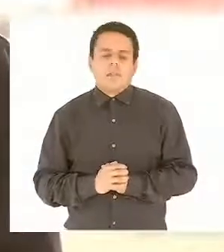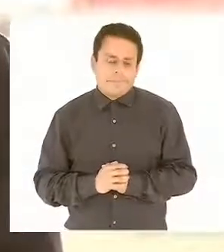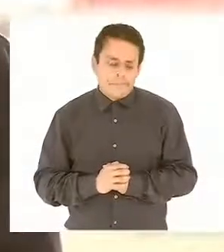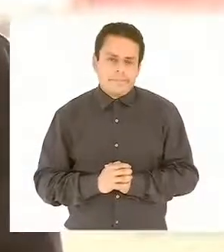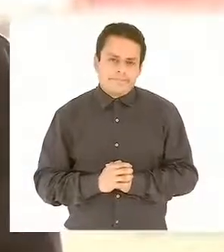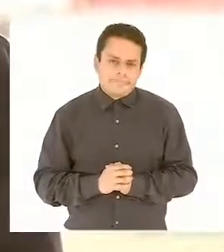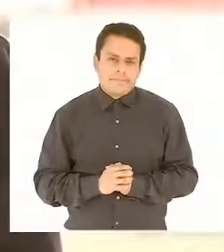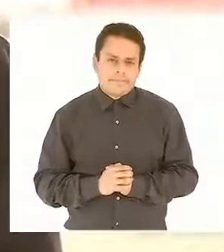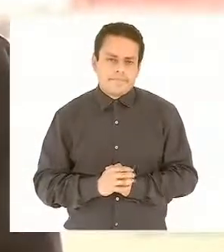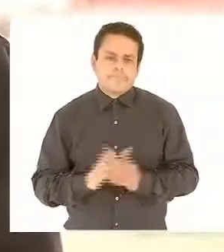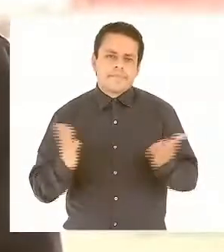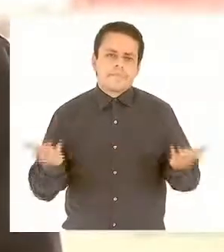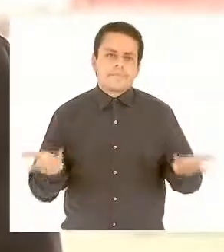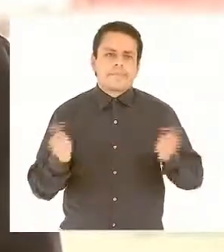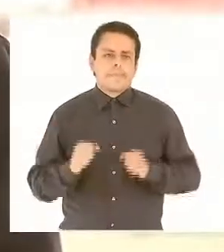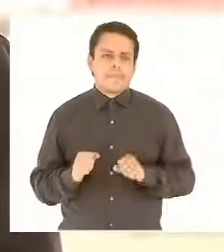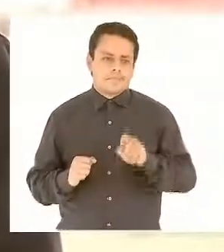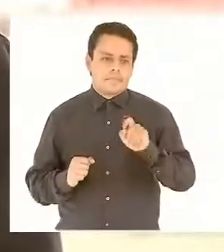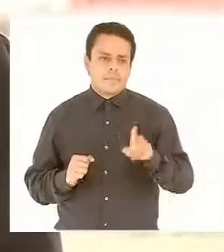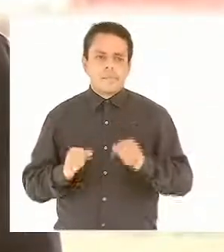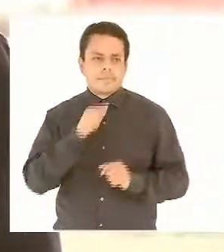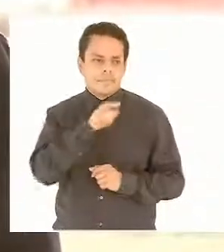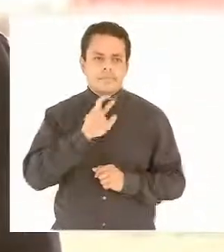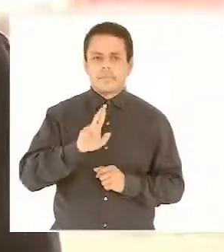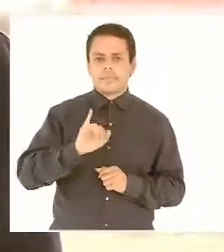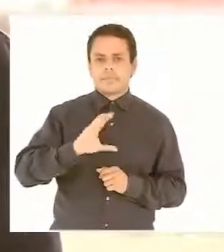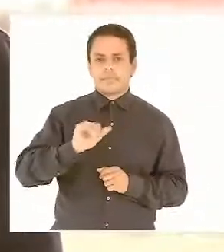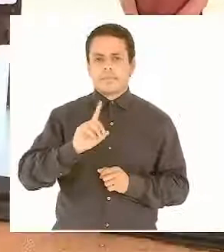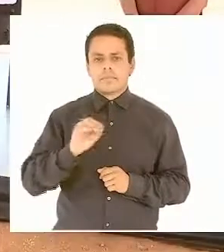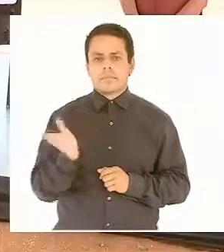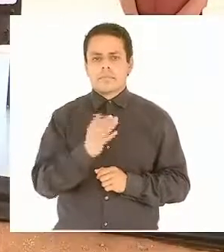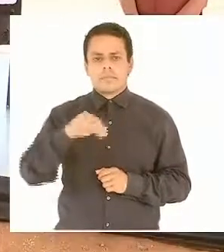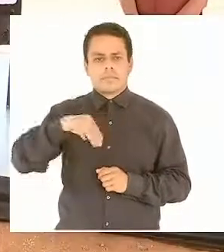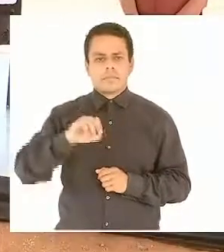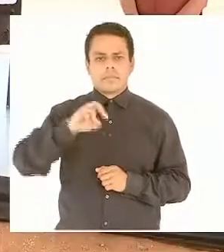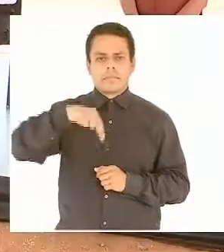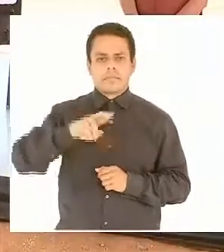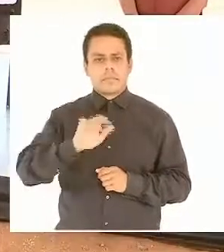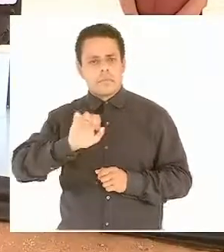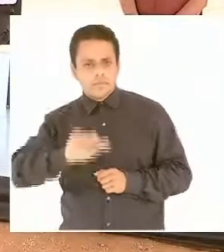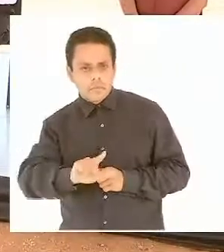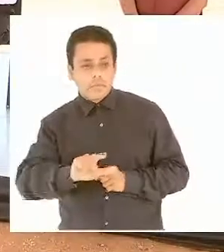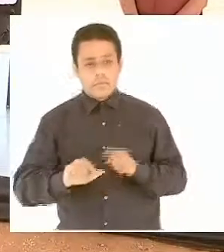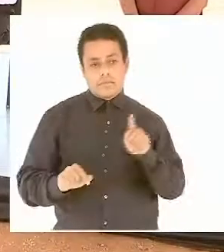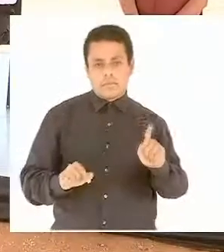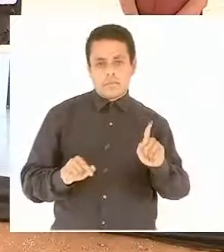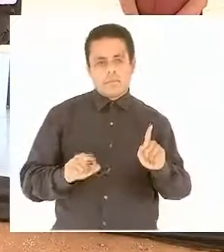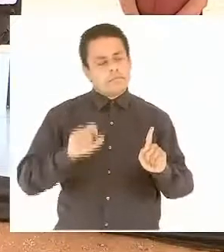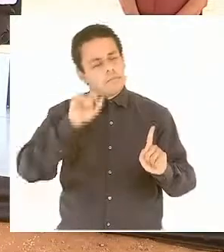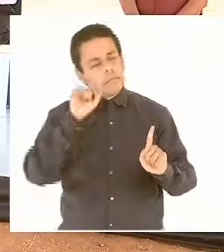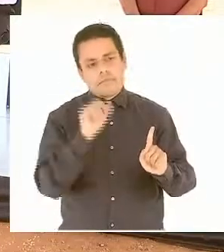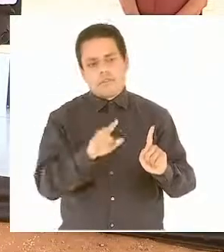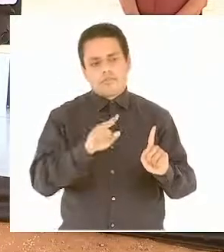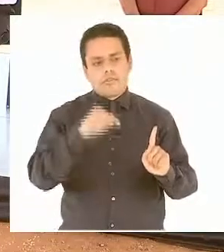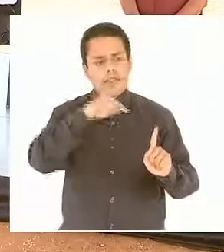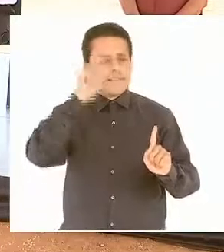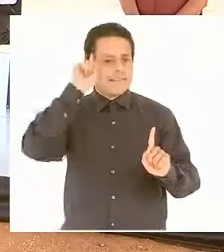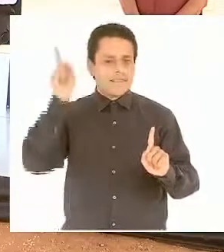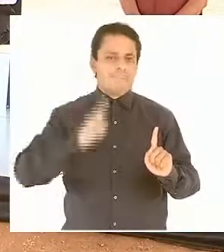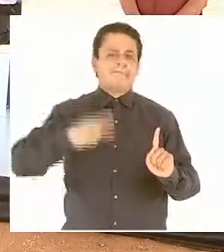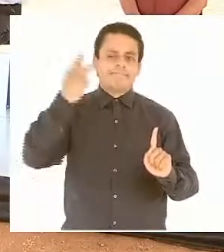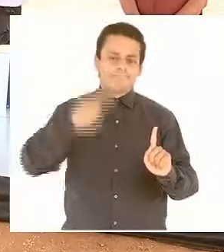y me acompaña Ricardo Monreal, que es también de